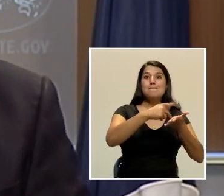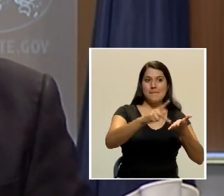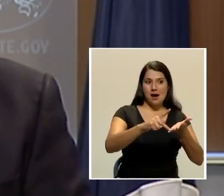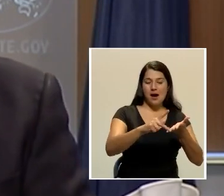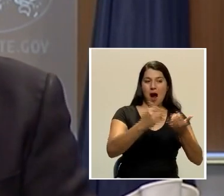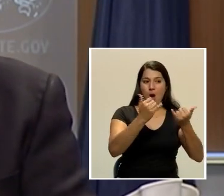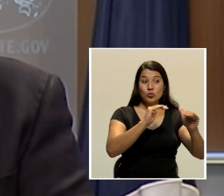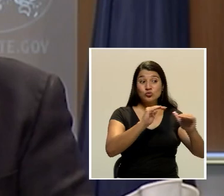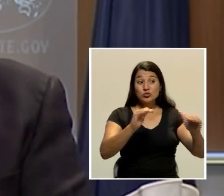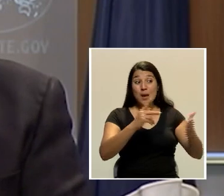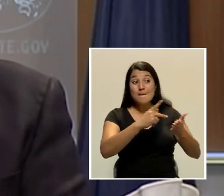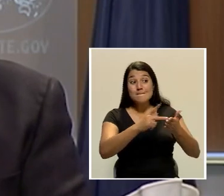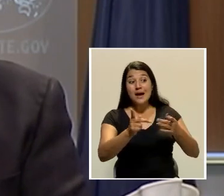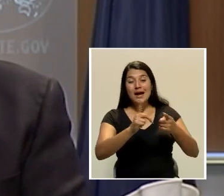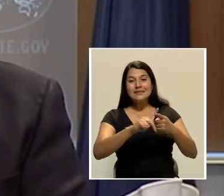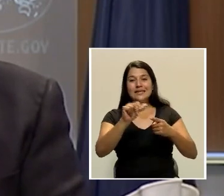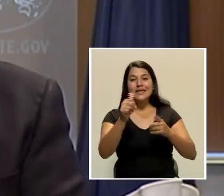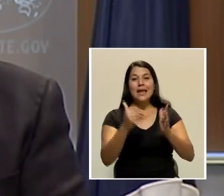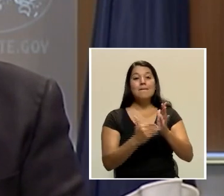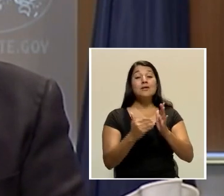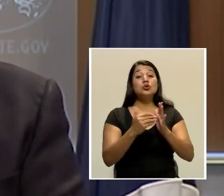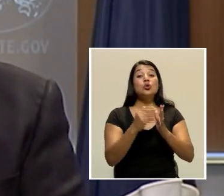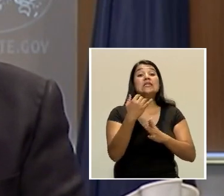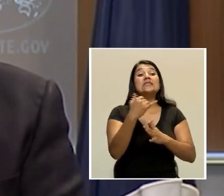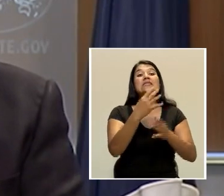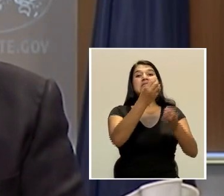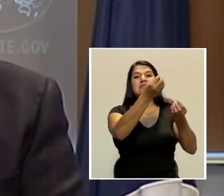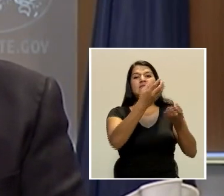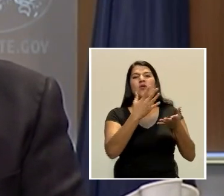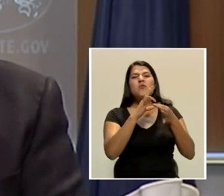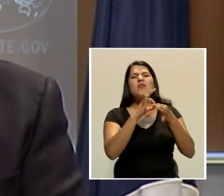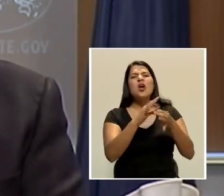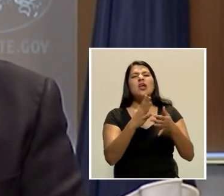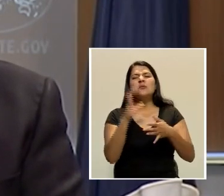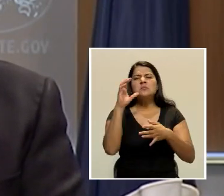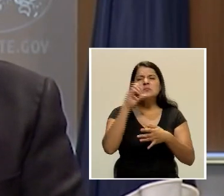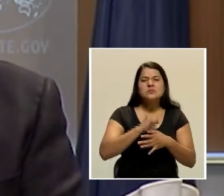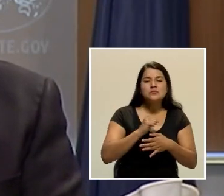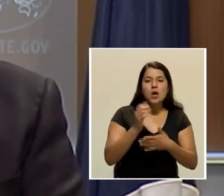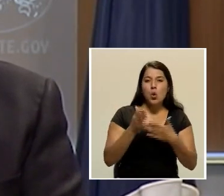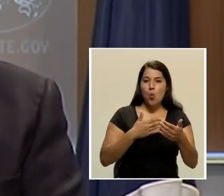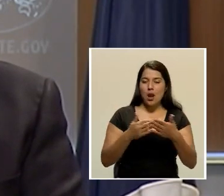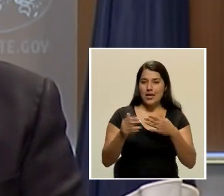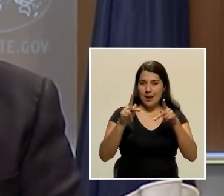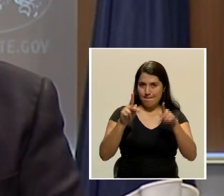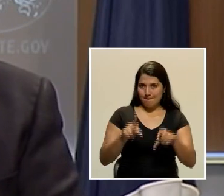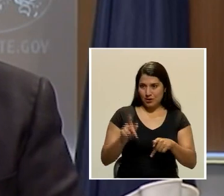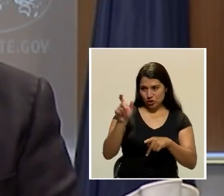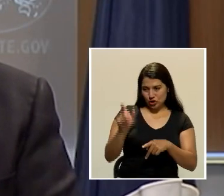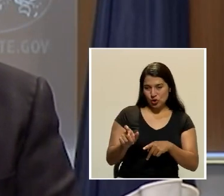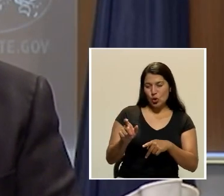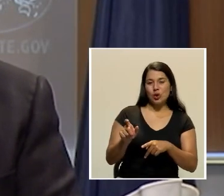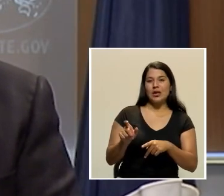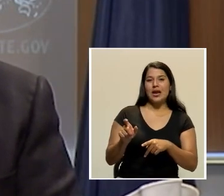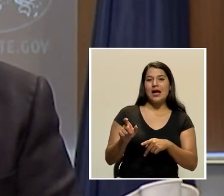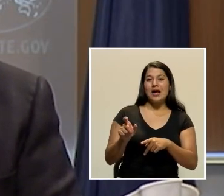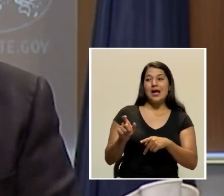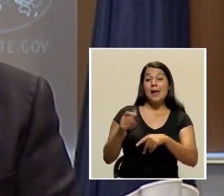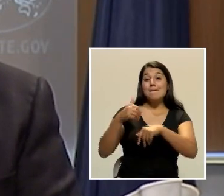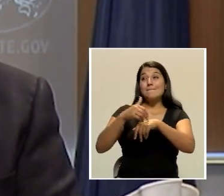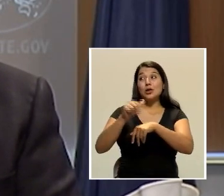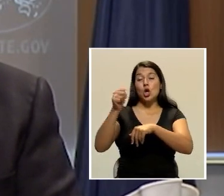elecciones presidenciales próximas a celebrarse el 3 de noviembre. Hablando de Rusia y otros actores malignos, el programa de recompensas